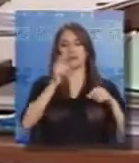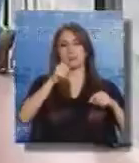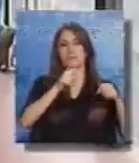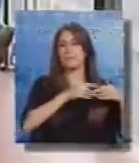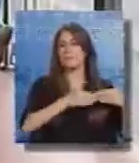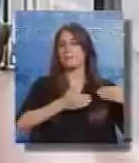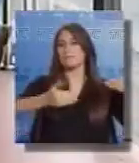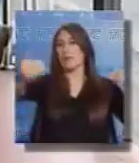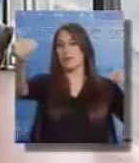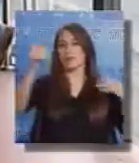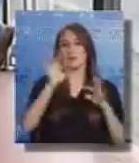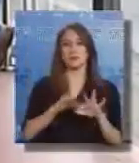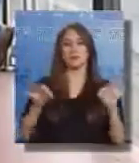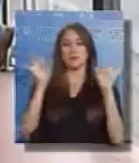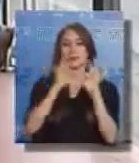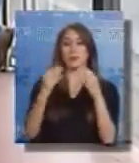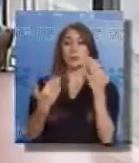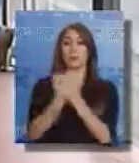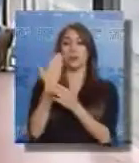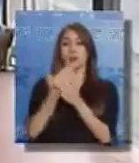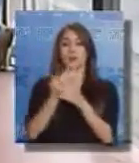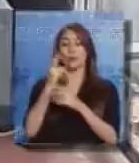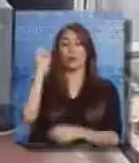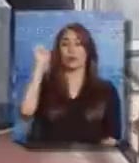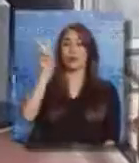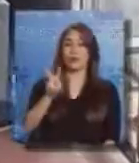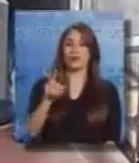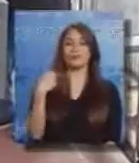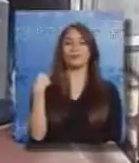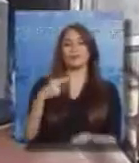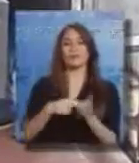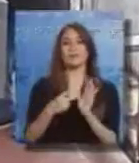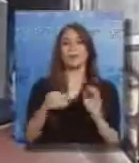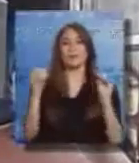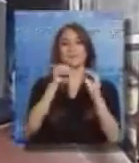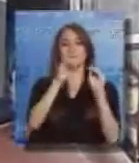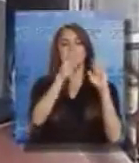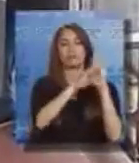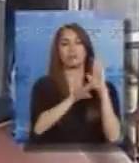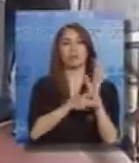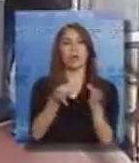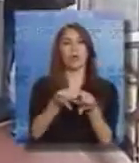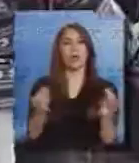del metro. La incorporación de las nuevas unidades biarticuladas cumplirán con estándares internacionales de